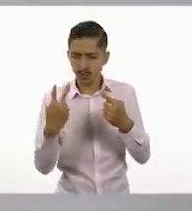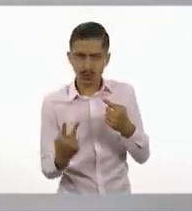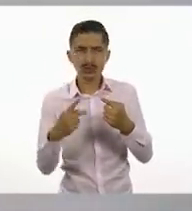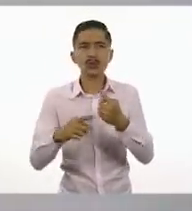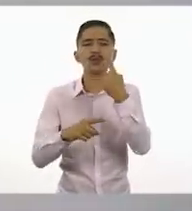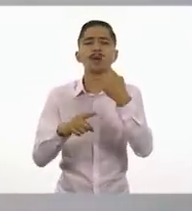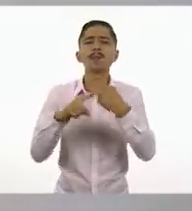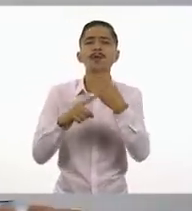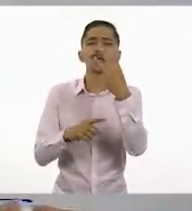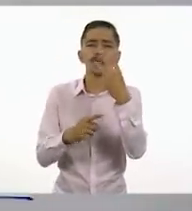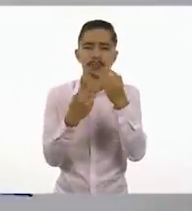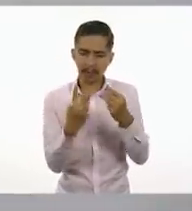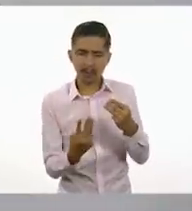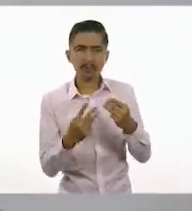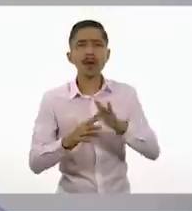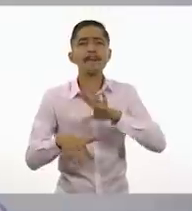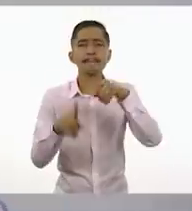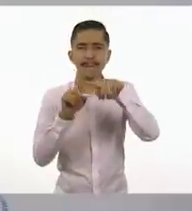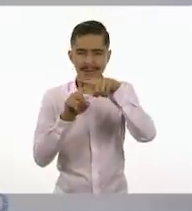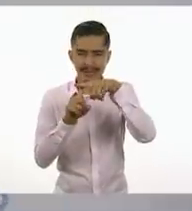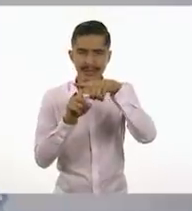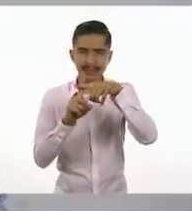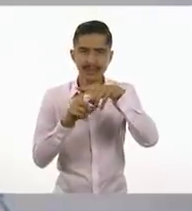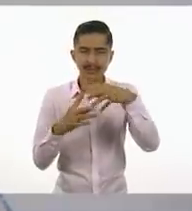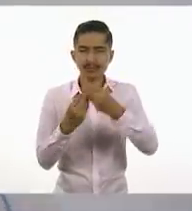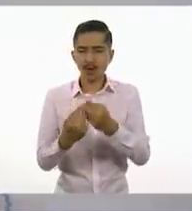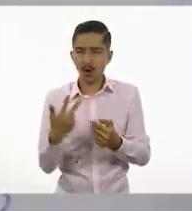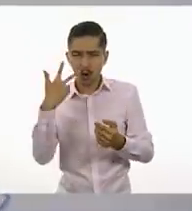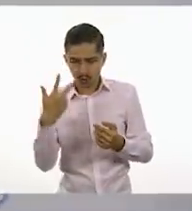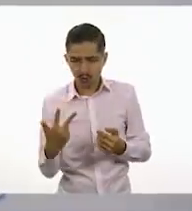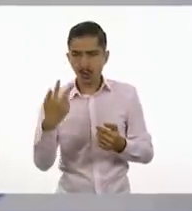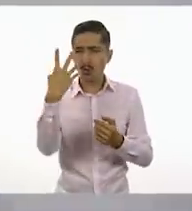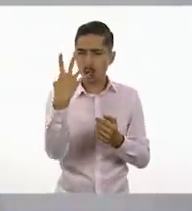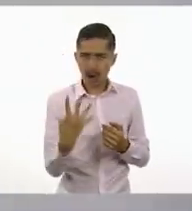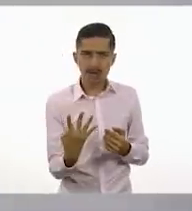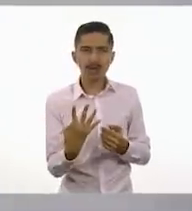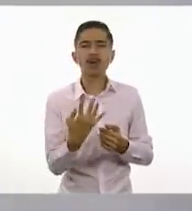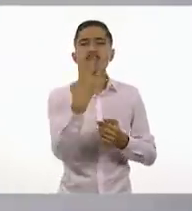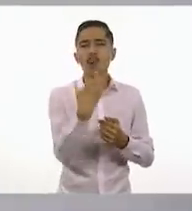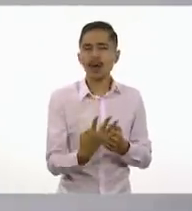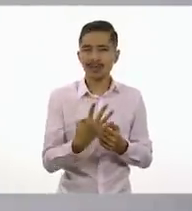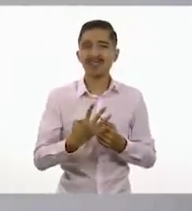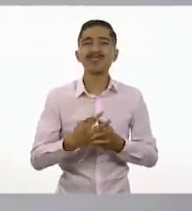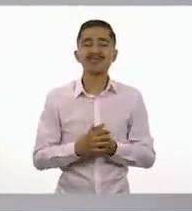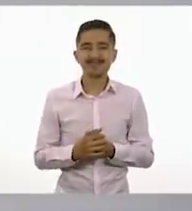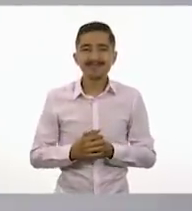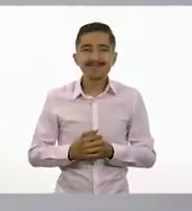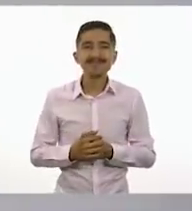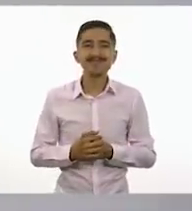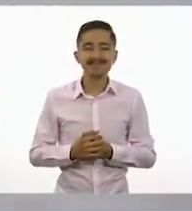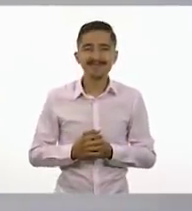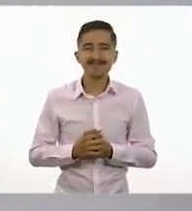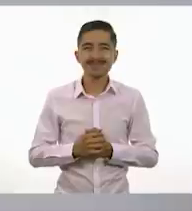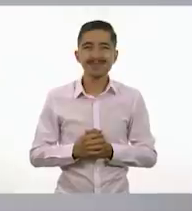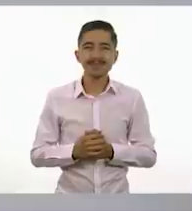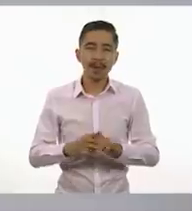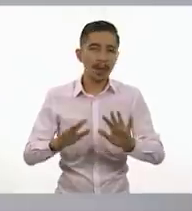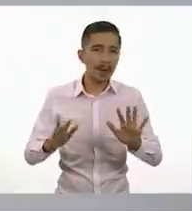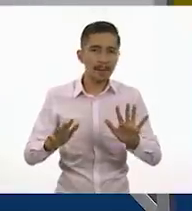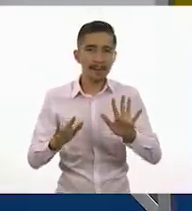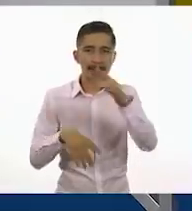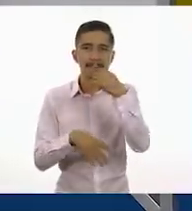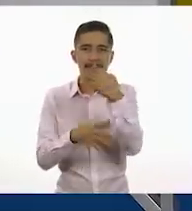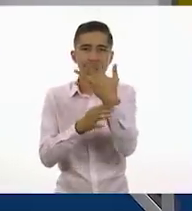por 3. 3. Ahora sí sumemos 8, 4 y 4. Ujú. Entonces, bueno, ya como